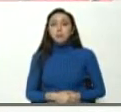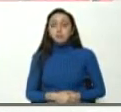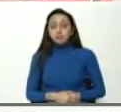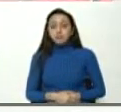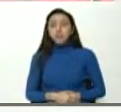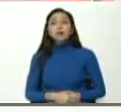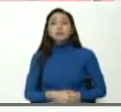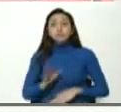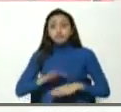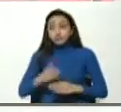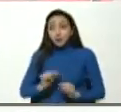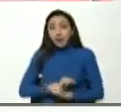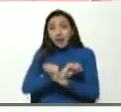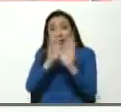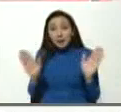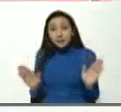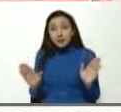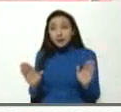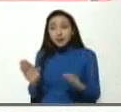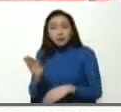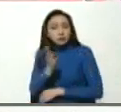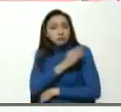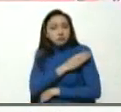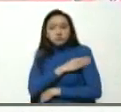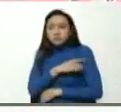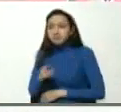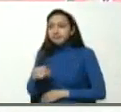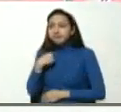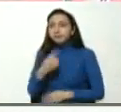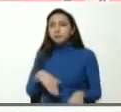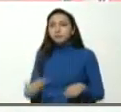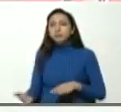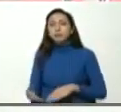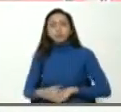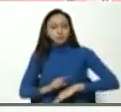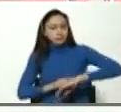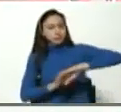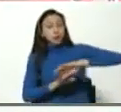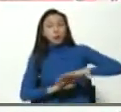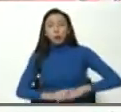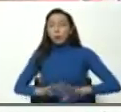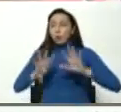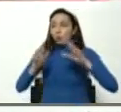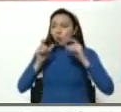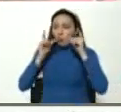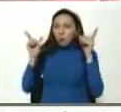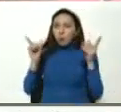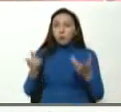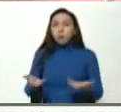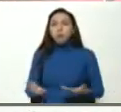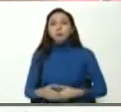por eso en la mañana cuando me llegó la información eran las 9 de la mañana